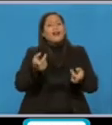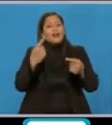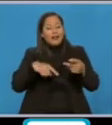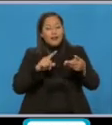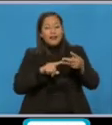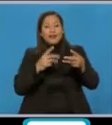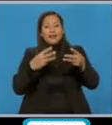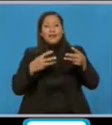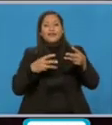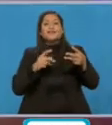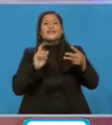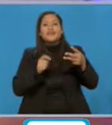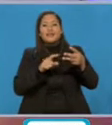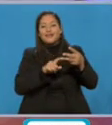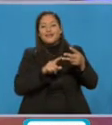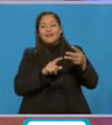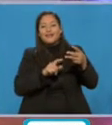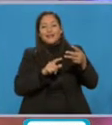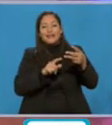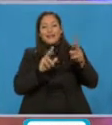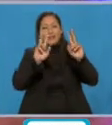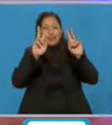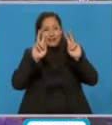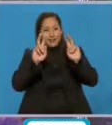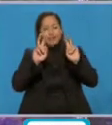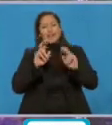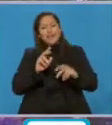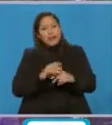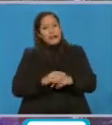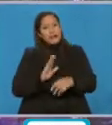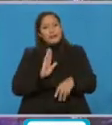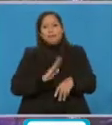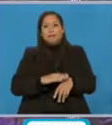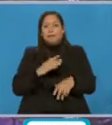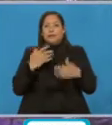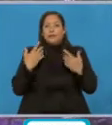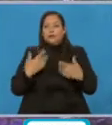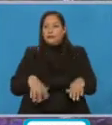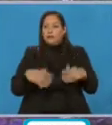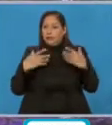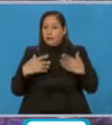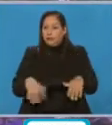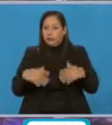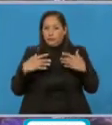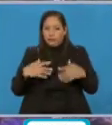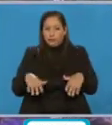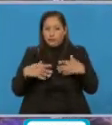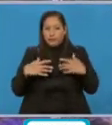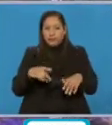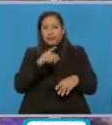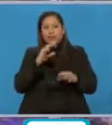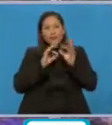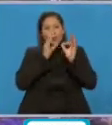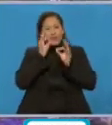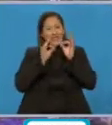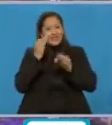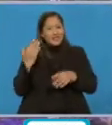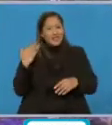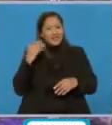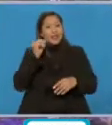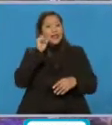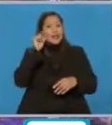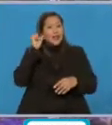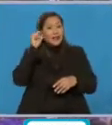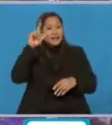otra más? que nos traes? La tercera, esa está un poquito más fuerte el tema y más con las noticias recientes y más de ayer,